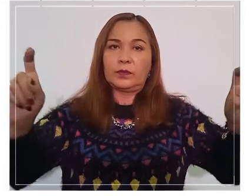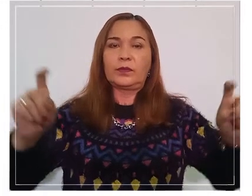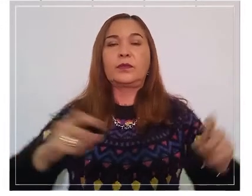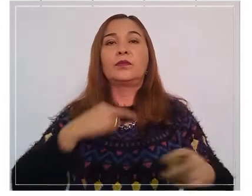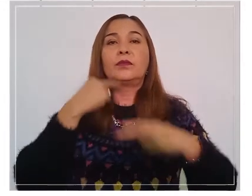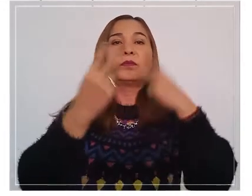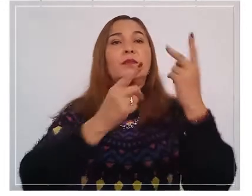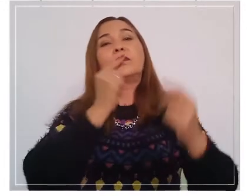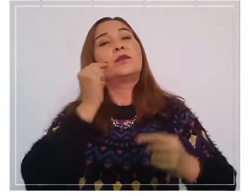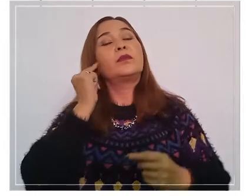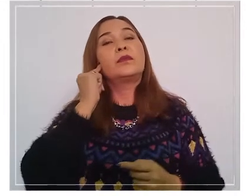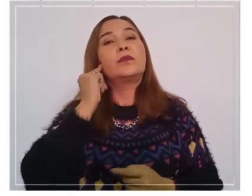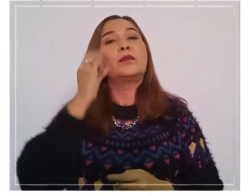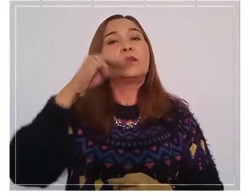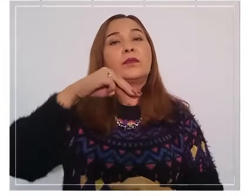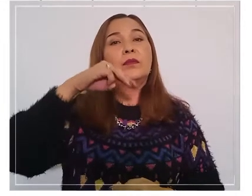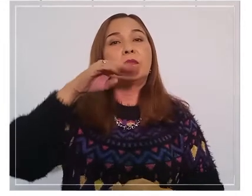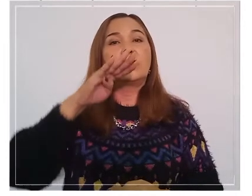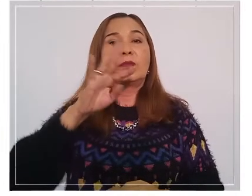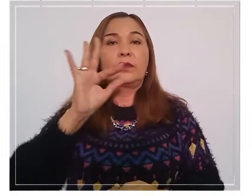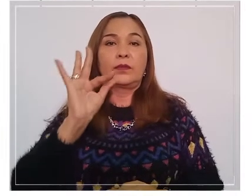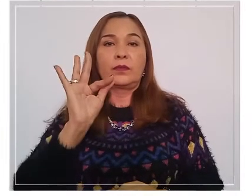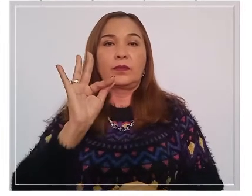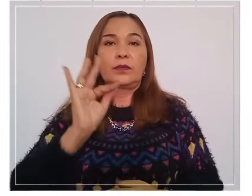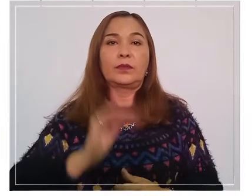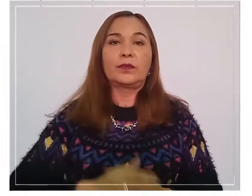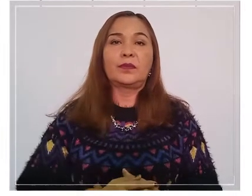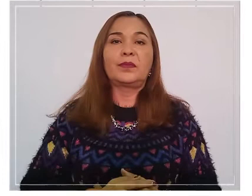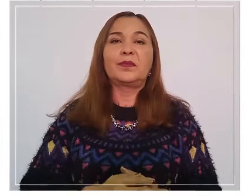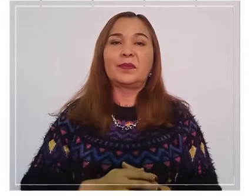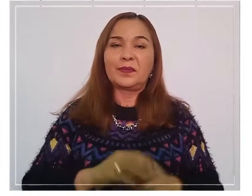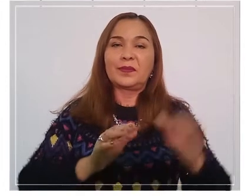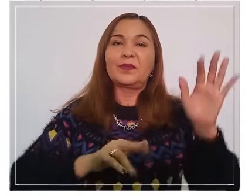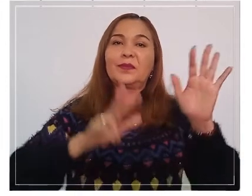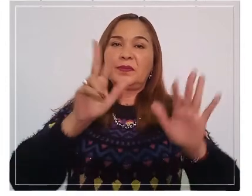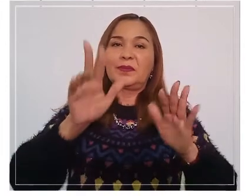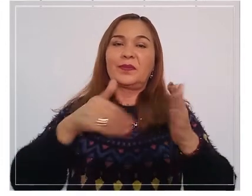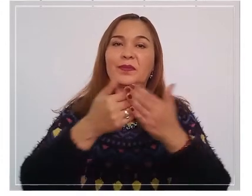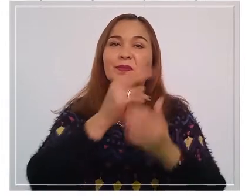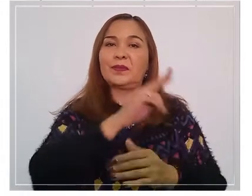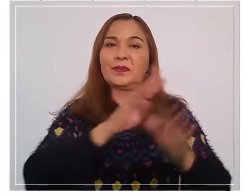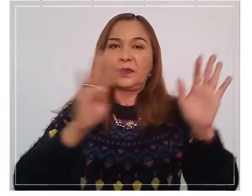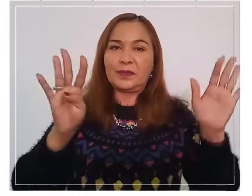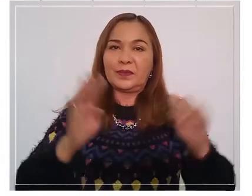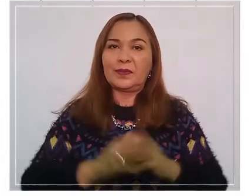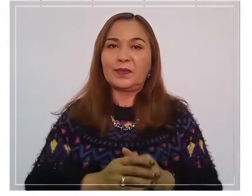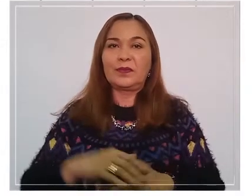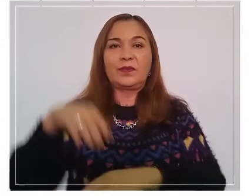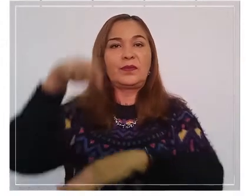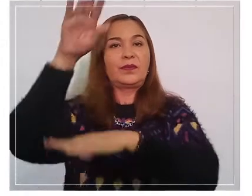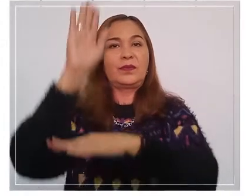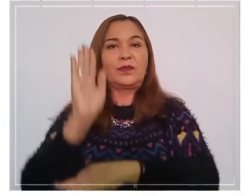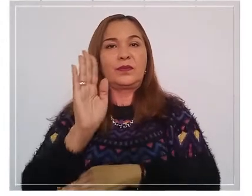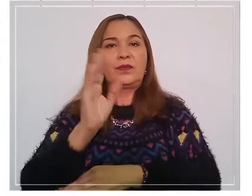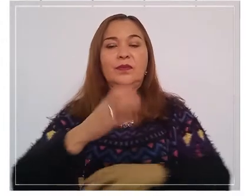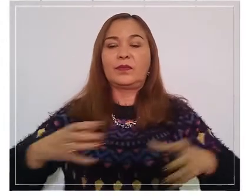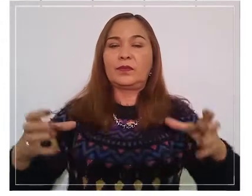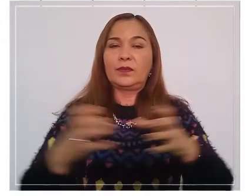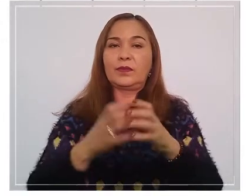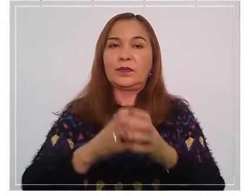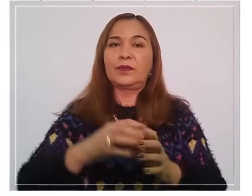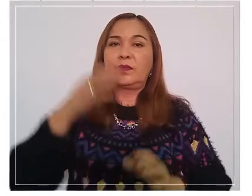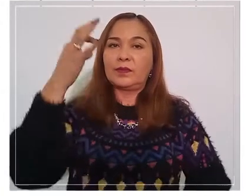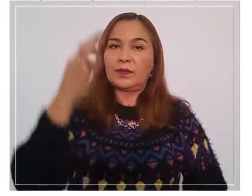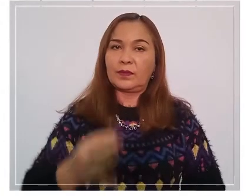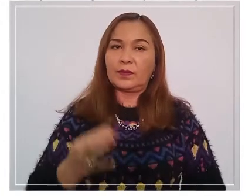voceras y voceros del bebé efe del día 18 al 29 juramentación de brigadas de